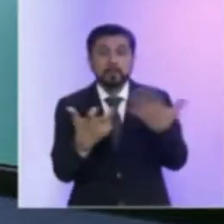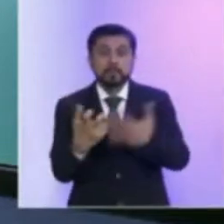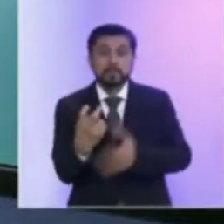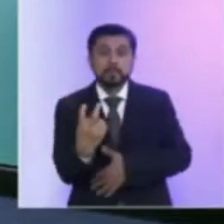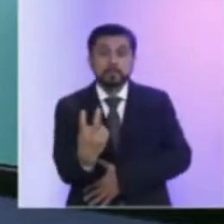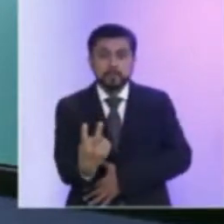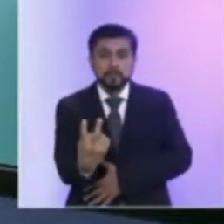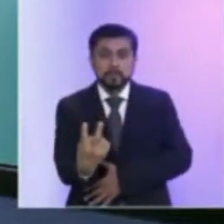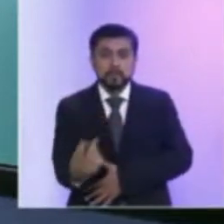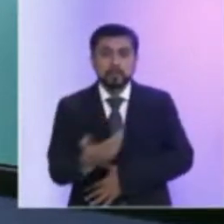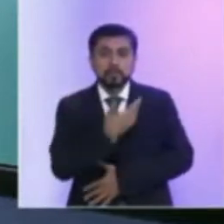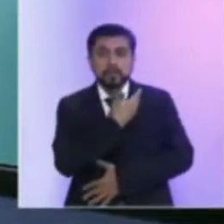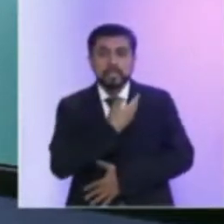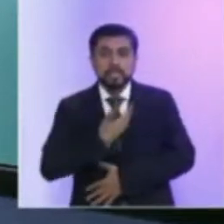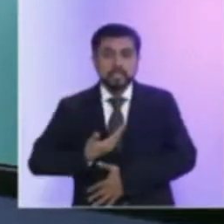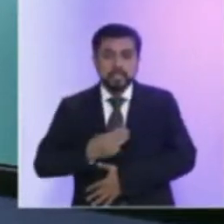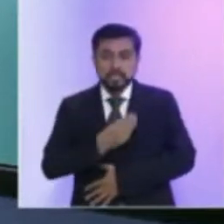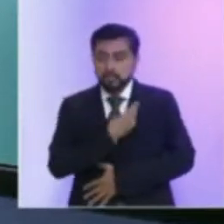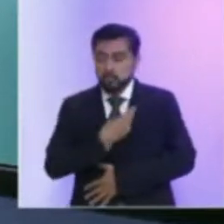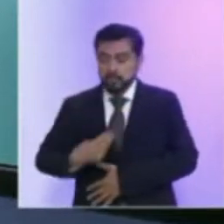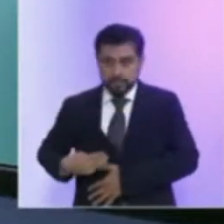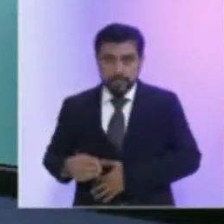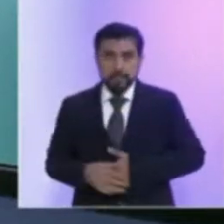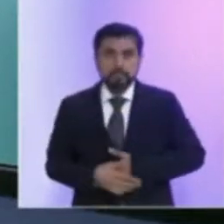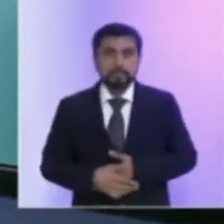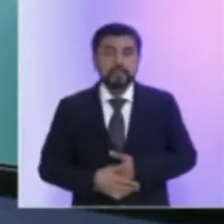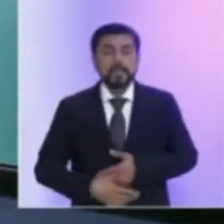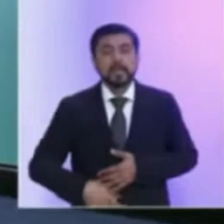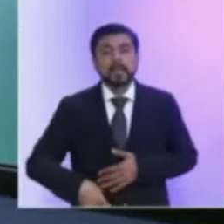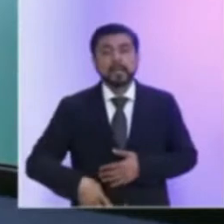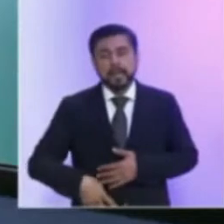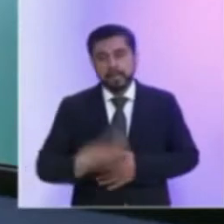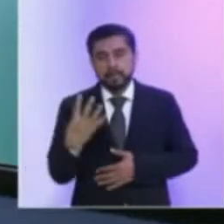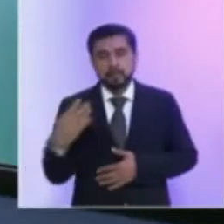1,802 presidencias municipales,